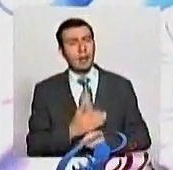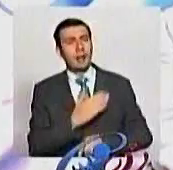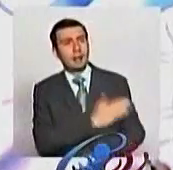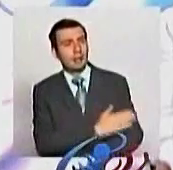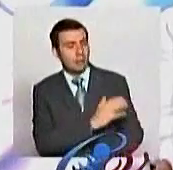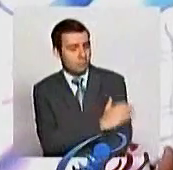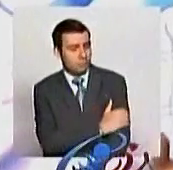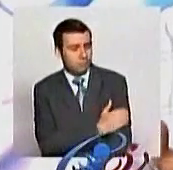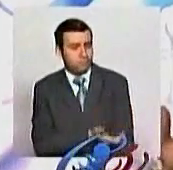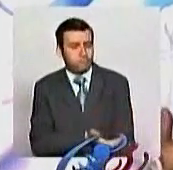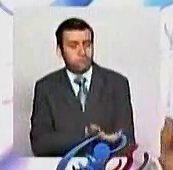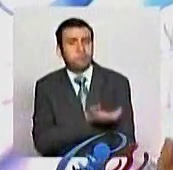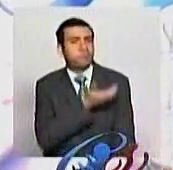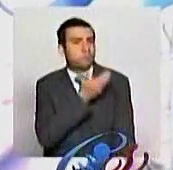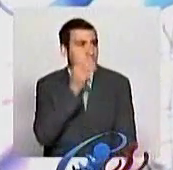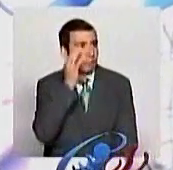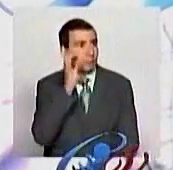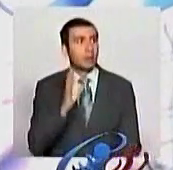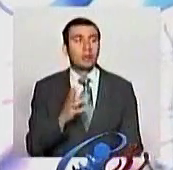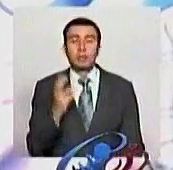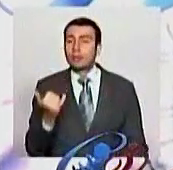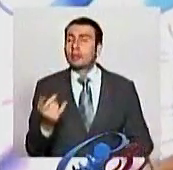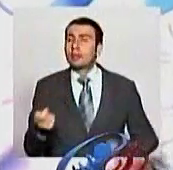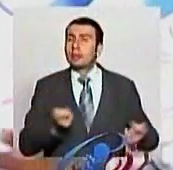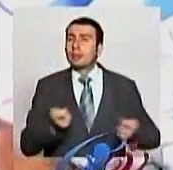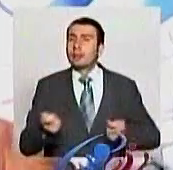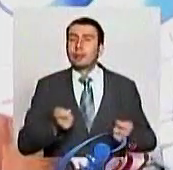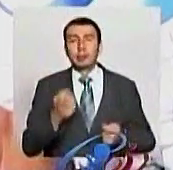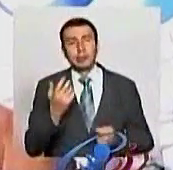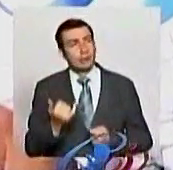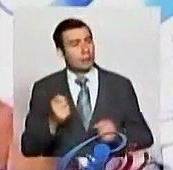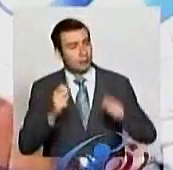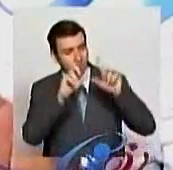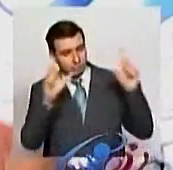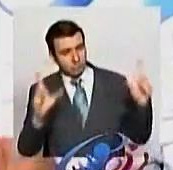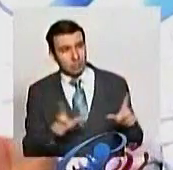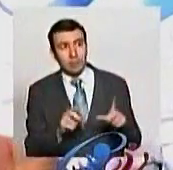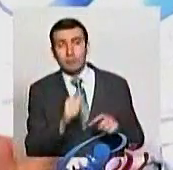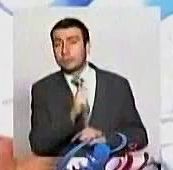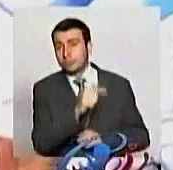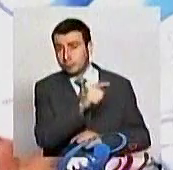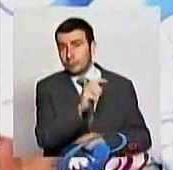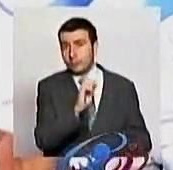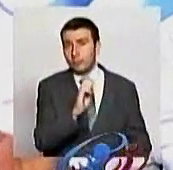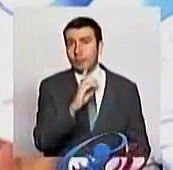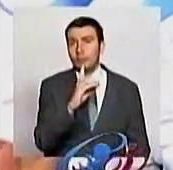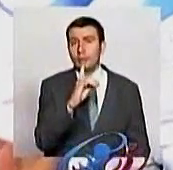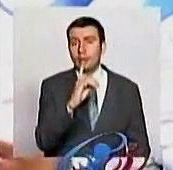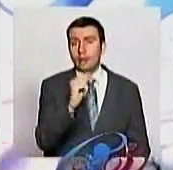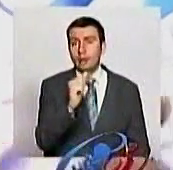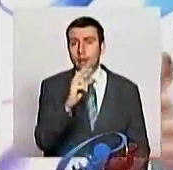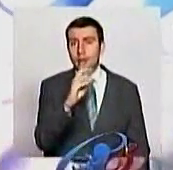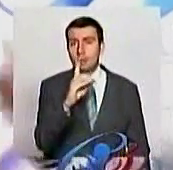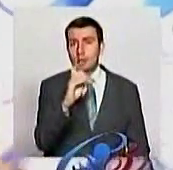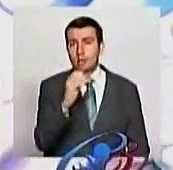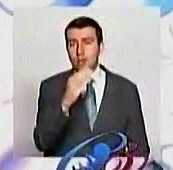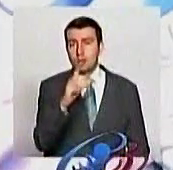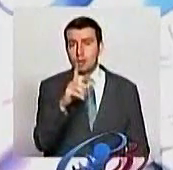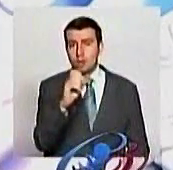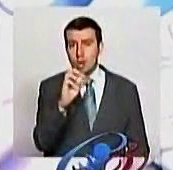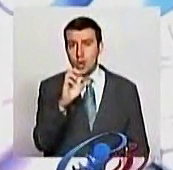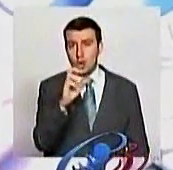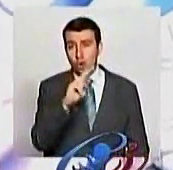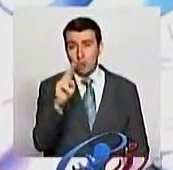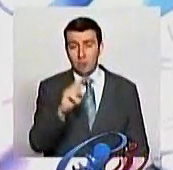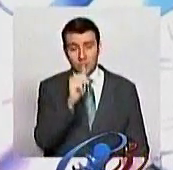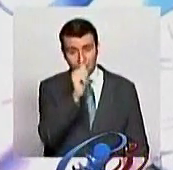arterial, de exámenes de laboratorio, le vamos a tomar al doctor Eduardo López, que es nuestro bacteriólogo y ha compartido con nosotros este